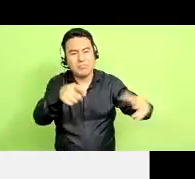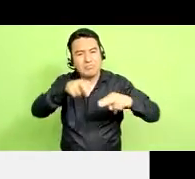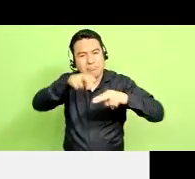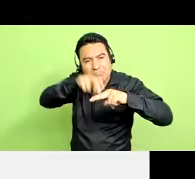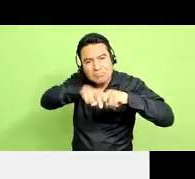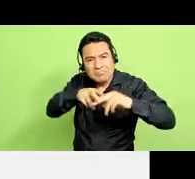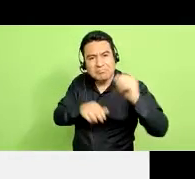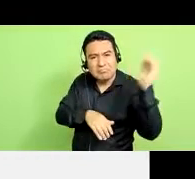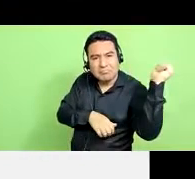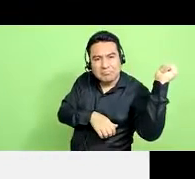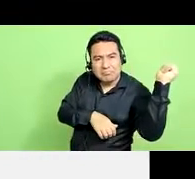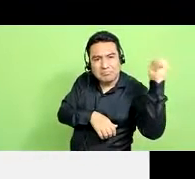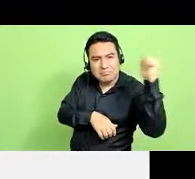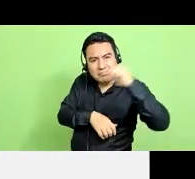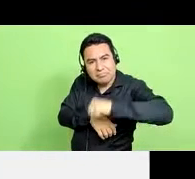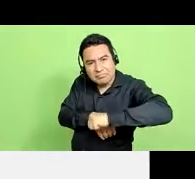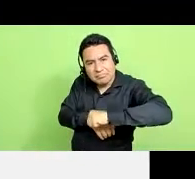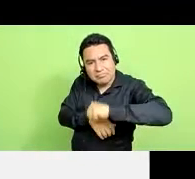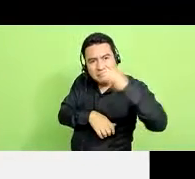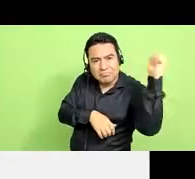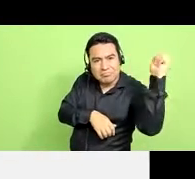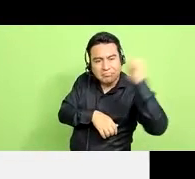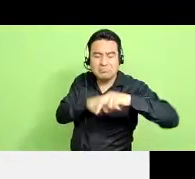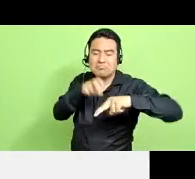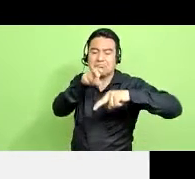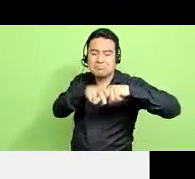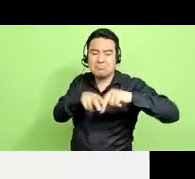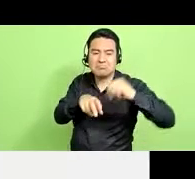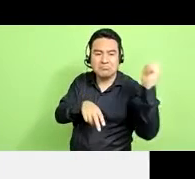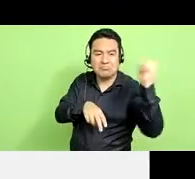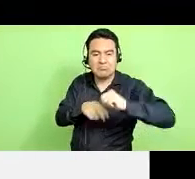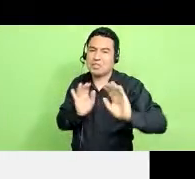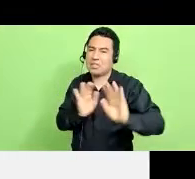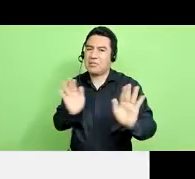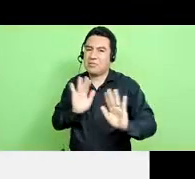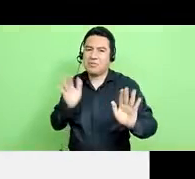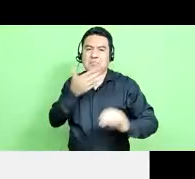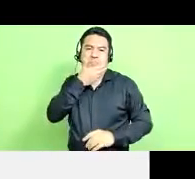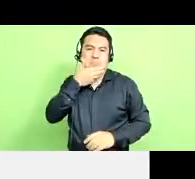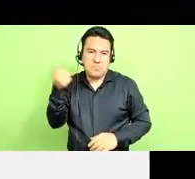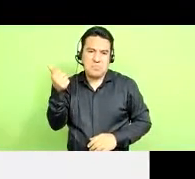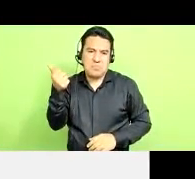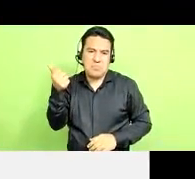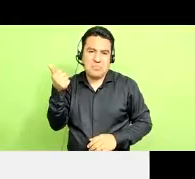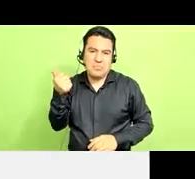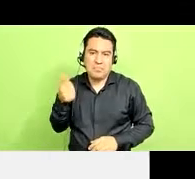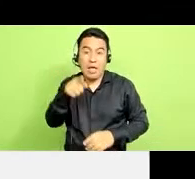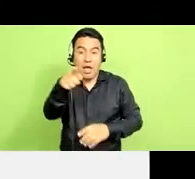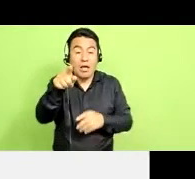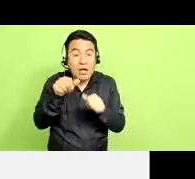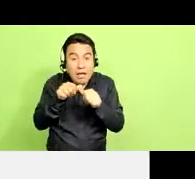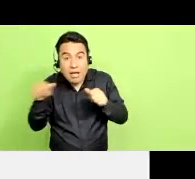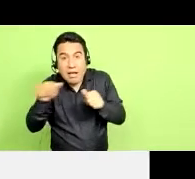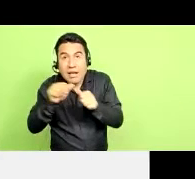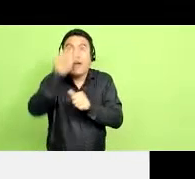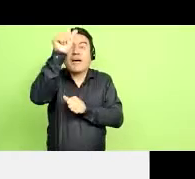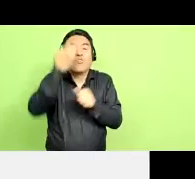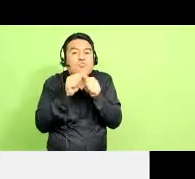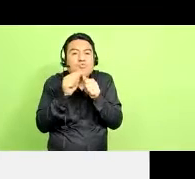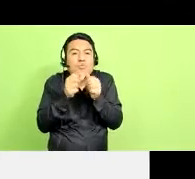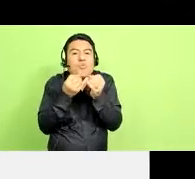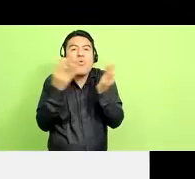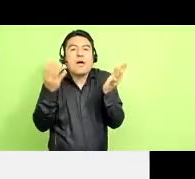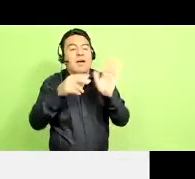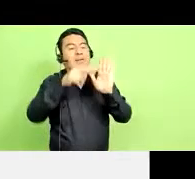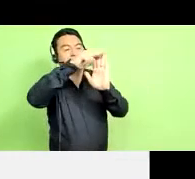esté este asiento sea plegable las especificaciones técnicas obviamente instant detalla las